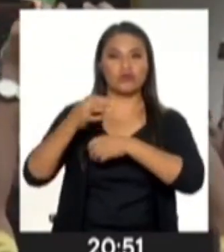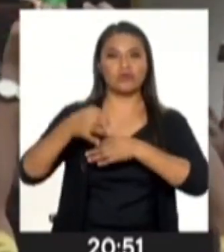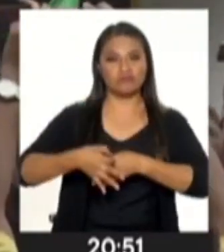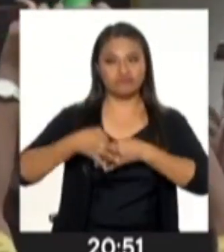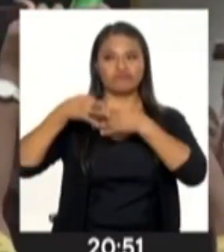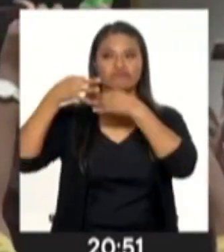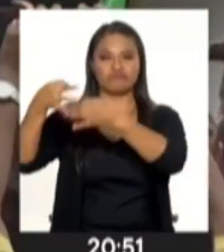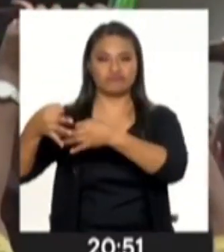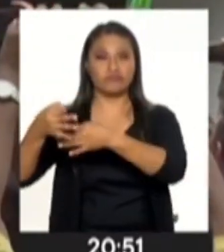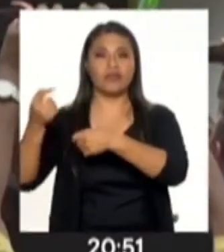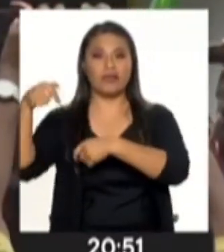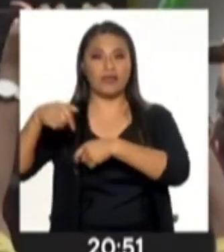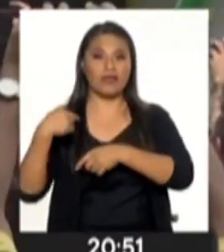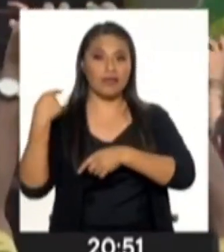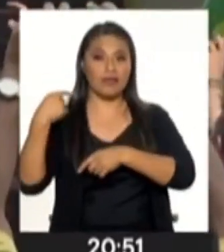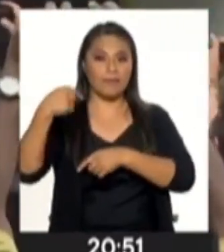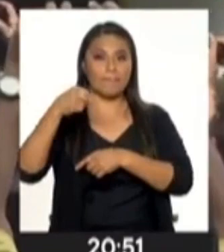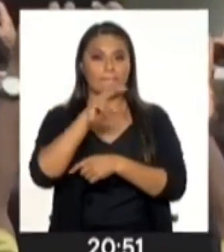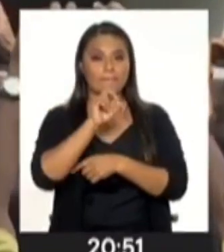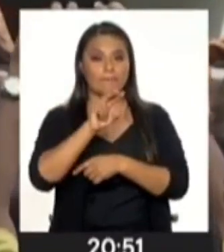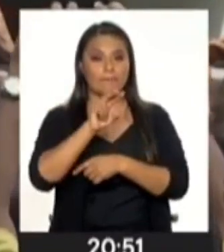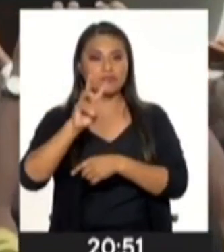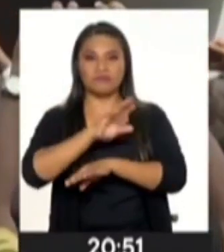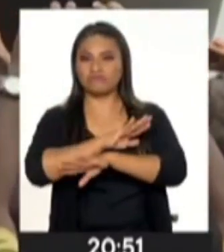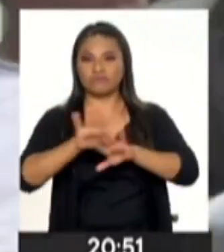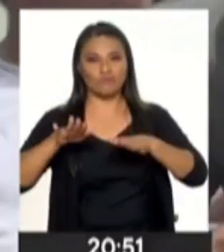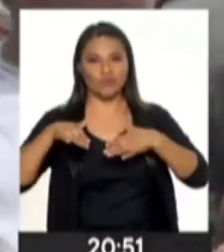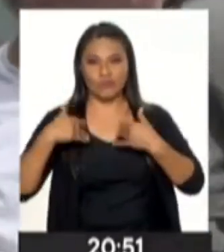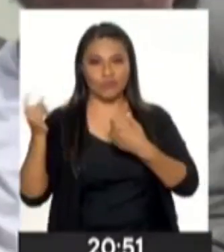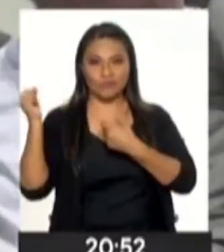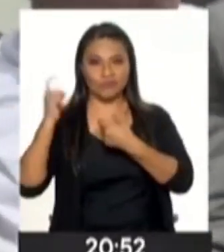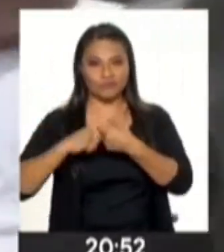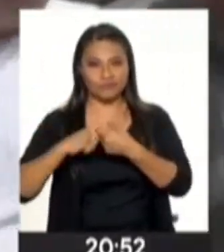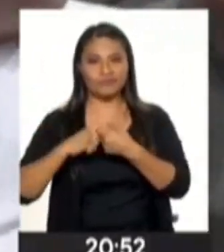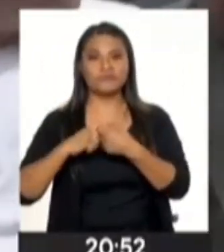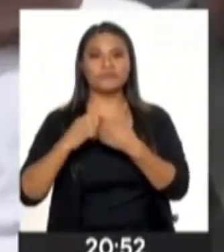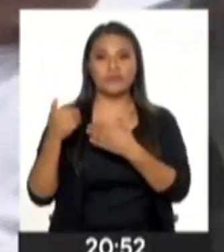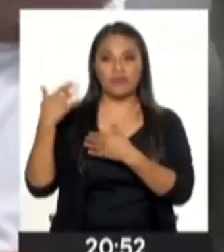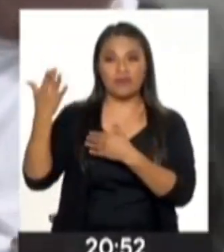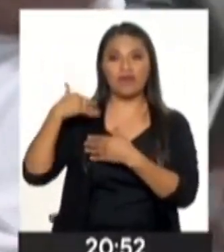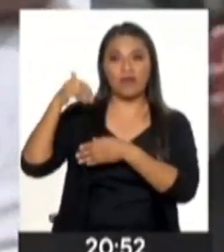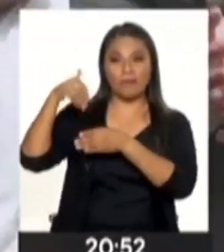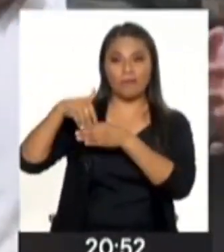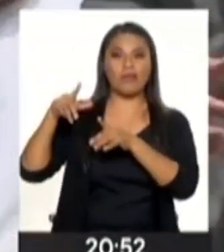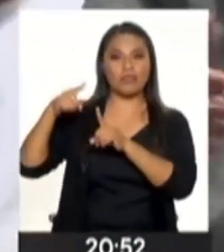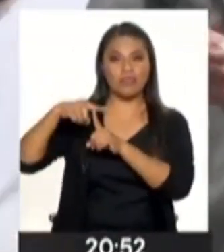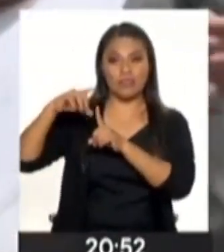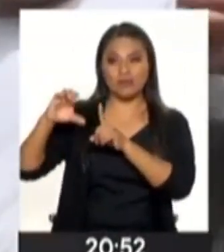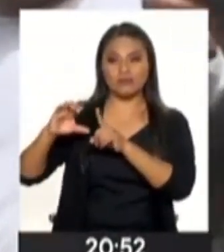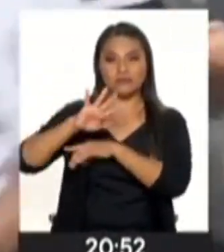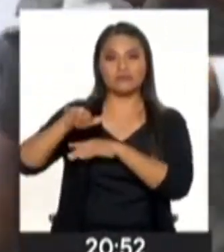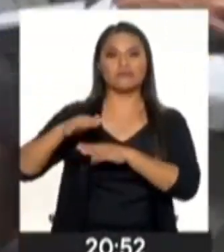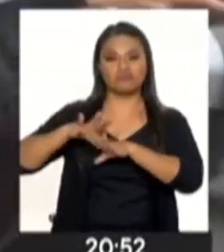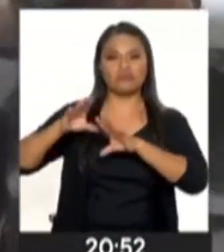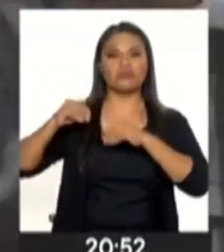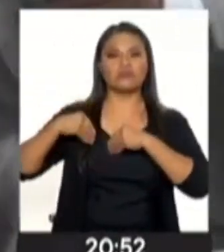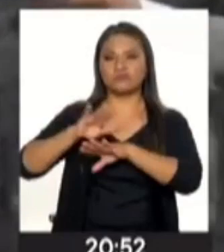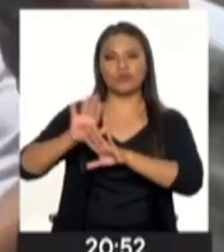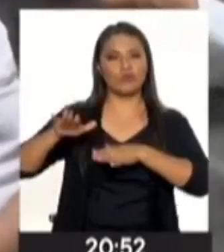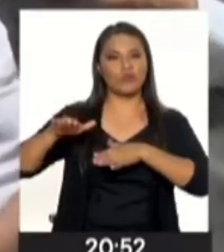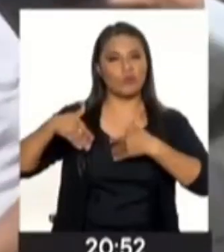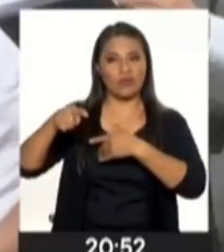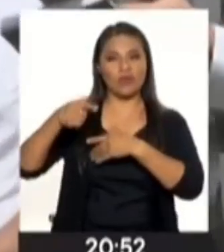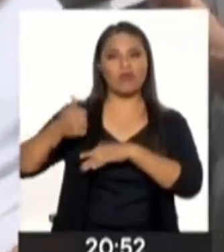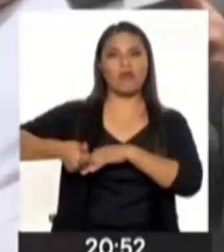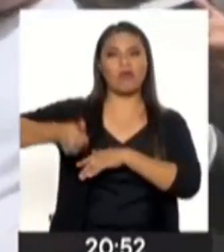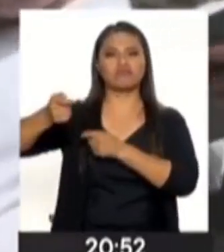las elecciones generales el 2026. El Tribunal Supremo Electoral votó a favor de vetar al exmandatario por